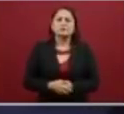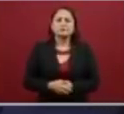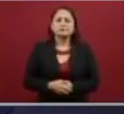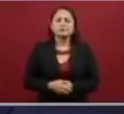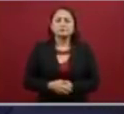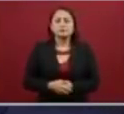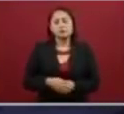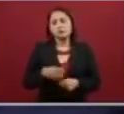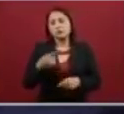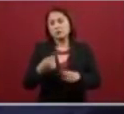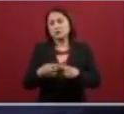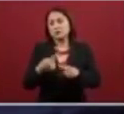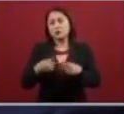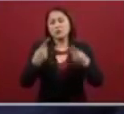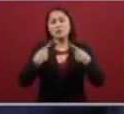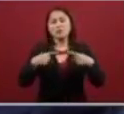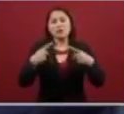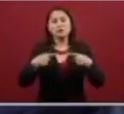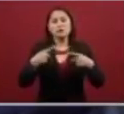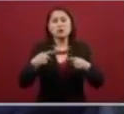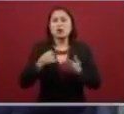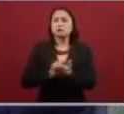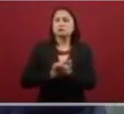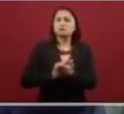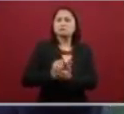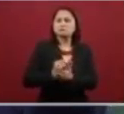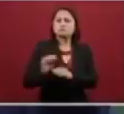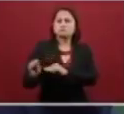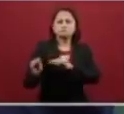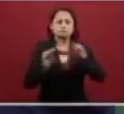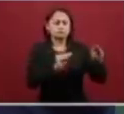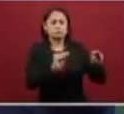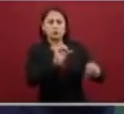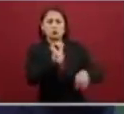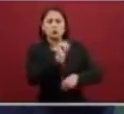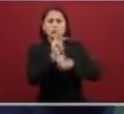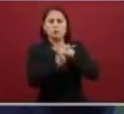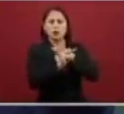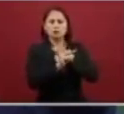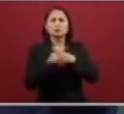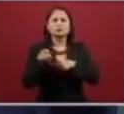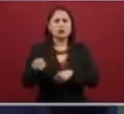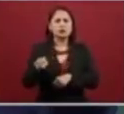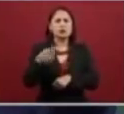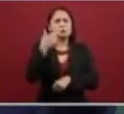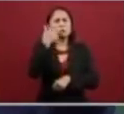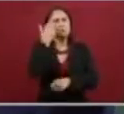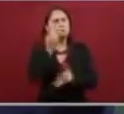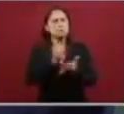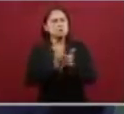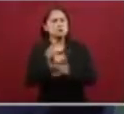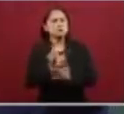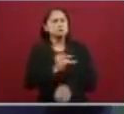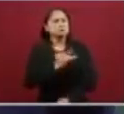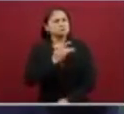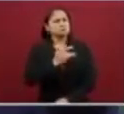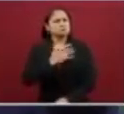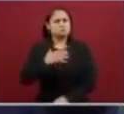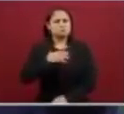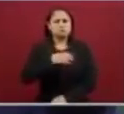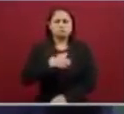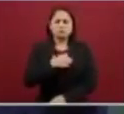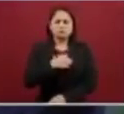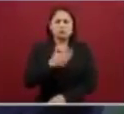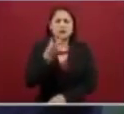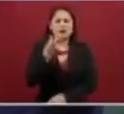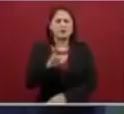emigrar, que lo haga por gusto, no por necesidad. Que la migración sea opcional,